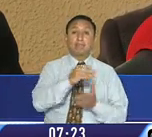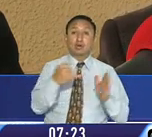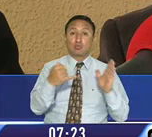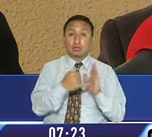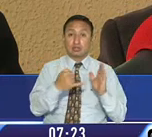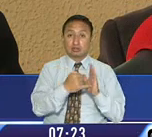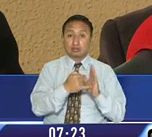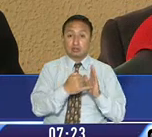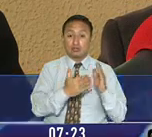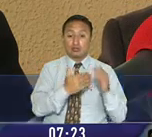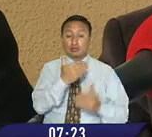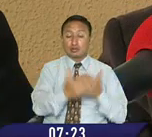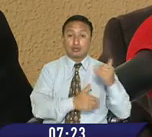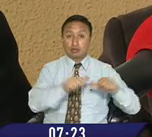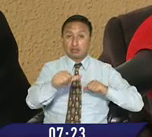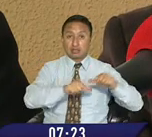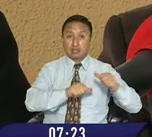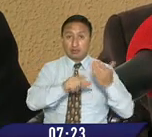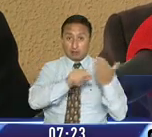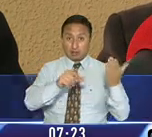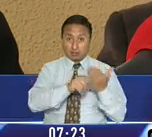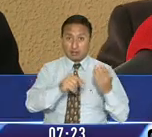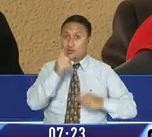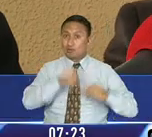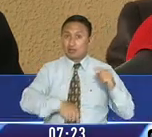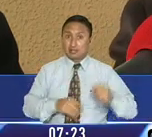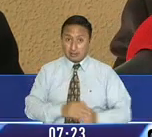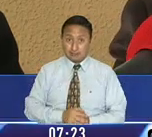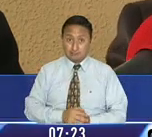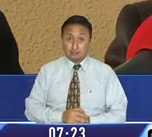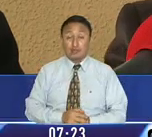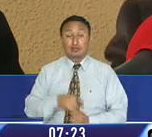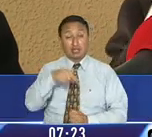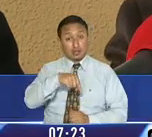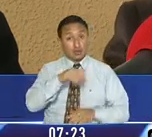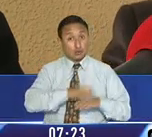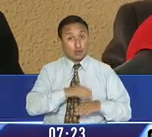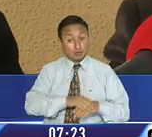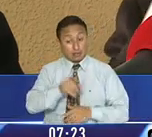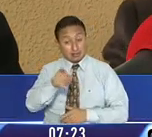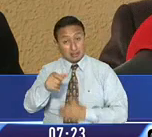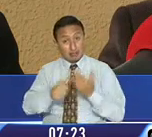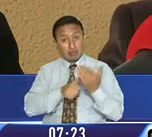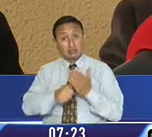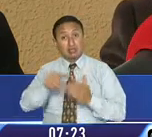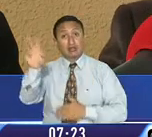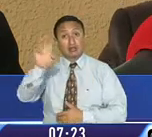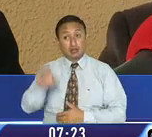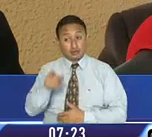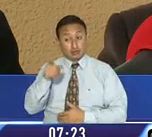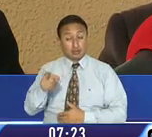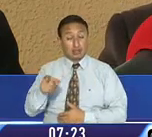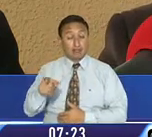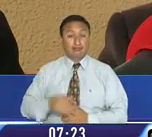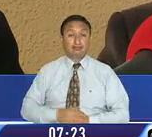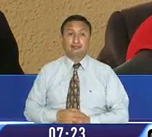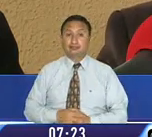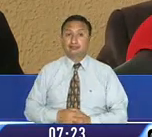procesos administrativos y financieros. Les hacemos responsables de los daños y perjuicios que nos han ocasionado.